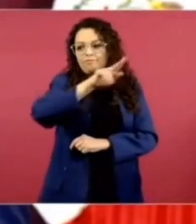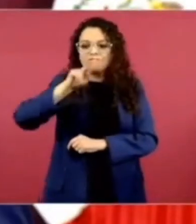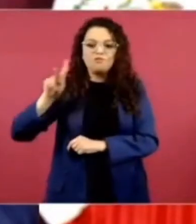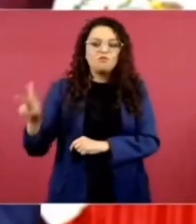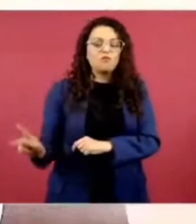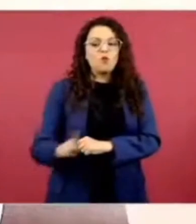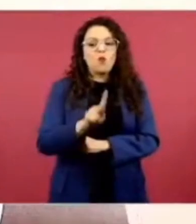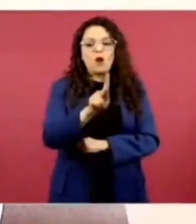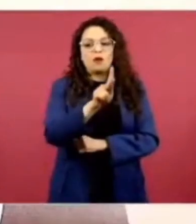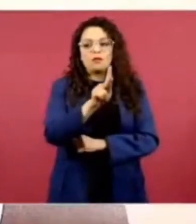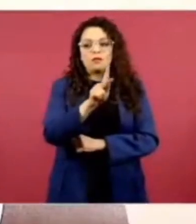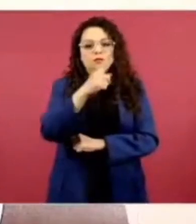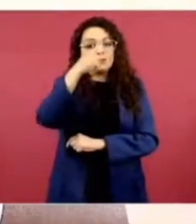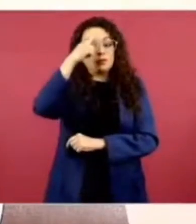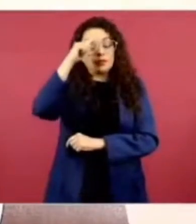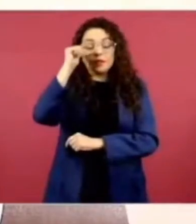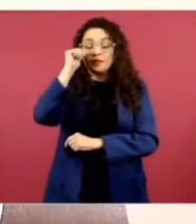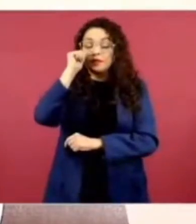Siempre.